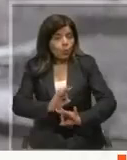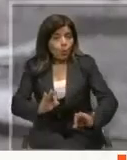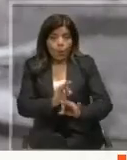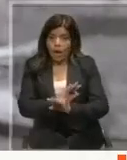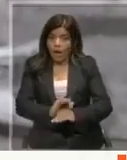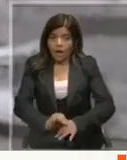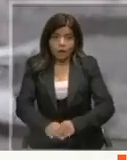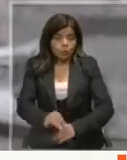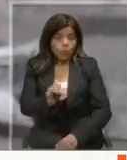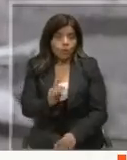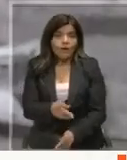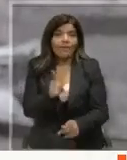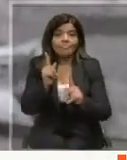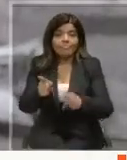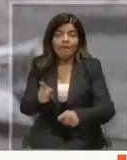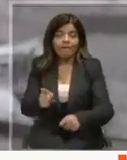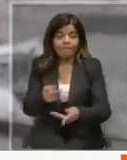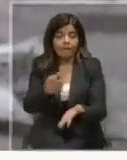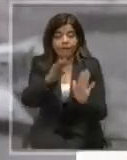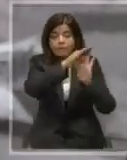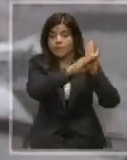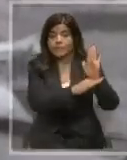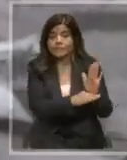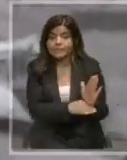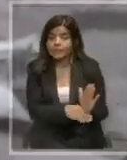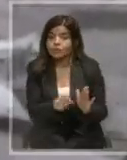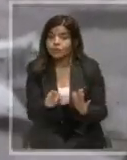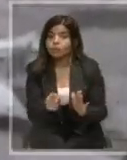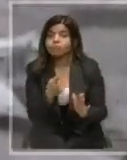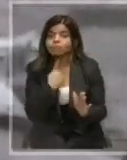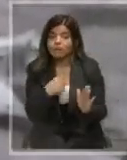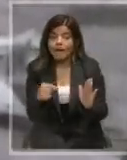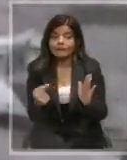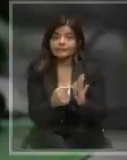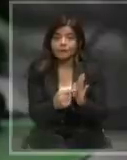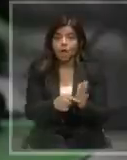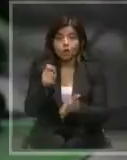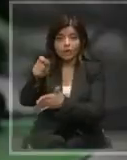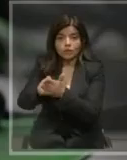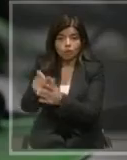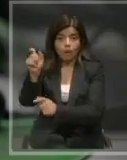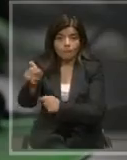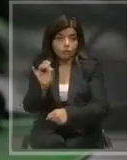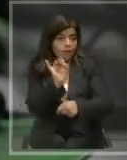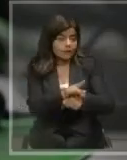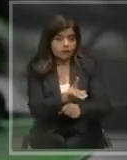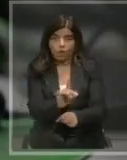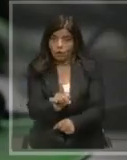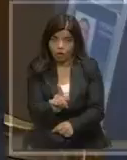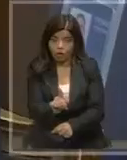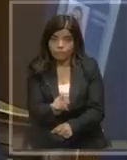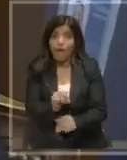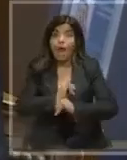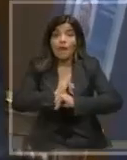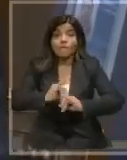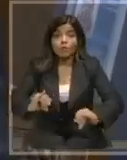a fundación o distintos organismos a través de una condición de la contratación de personas lapidarios informes del caso convenios que